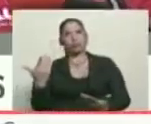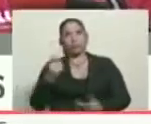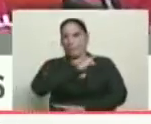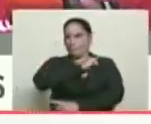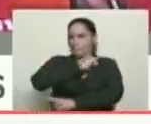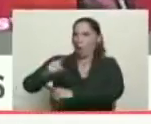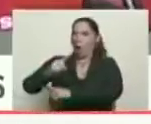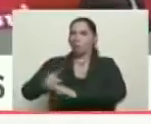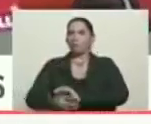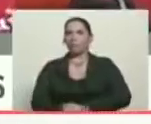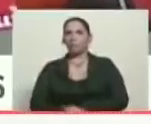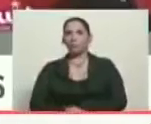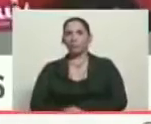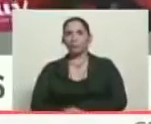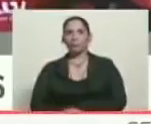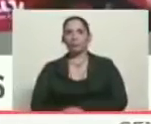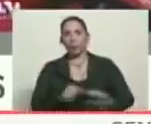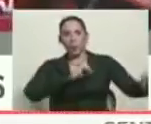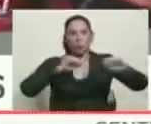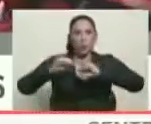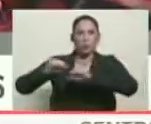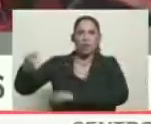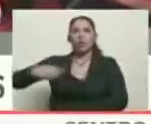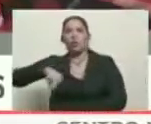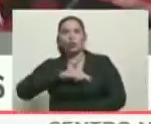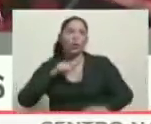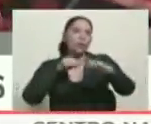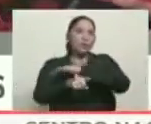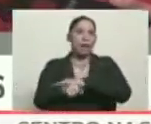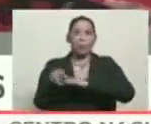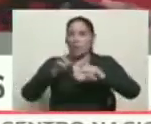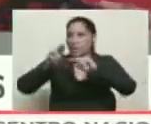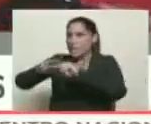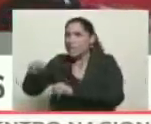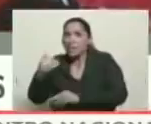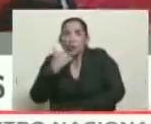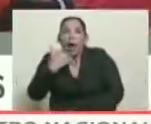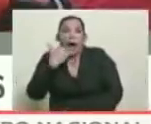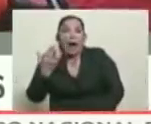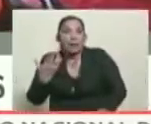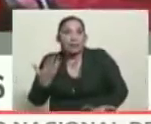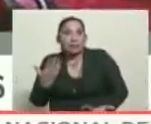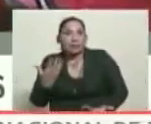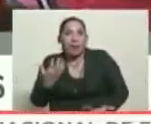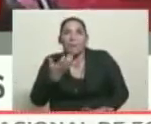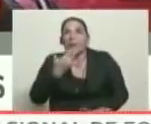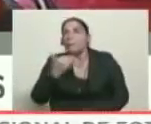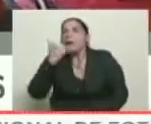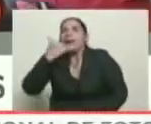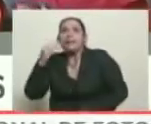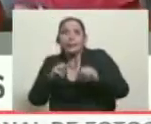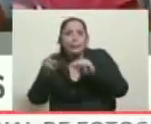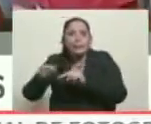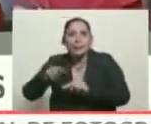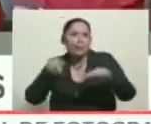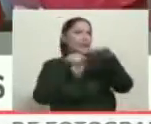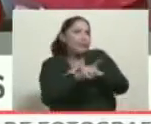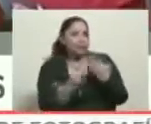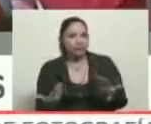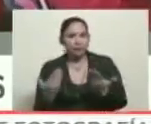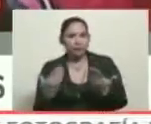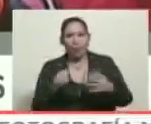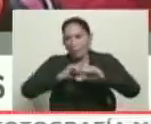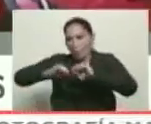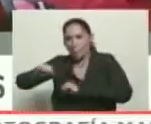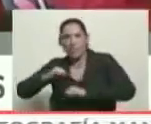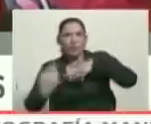Ornella. Al movimiento entramos nosotros de niños casi, Ornella y yo, casi de niños entramos al movimiento